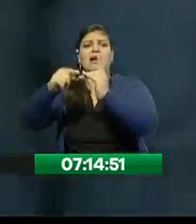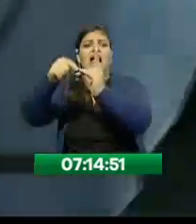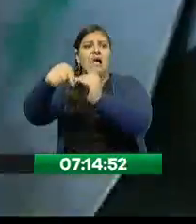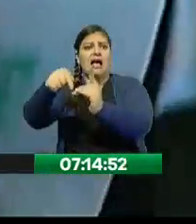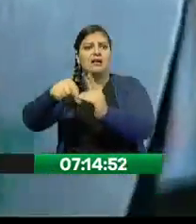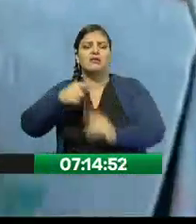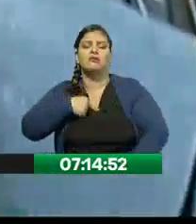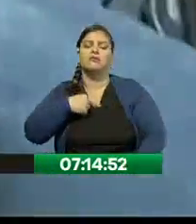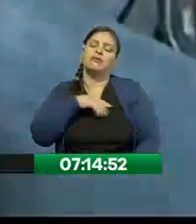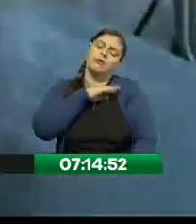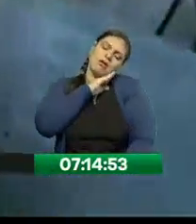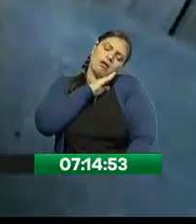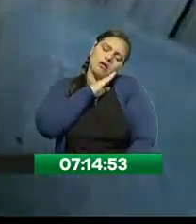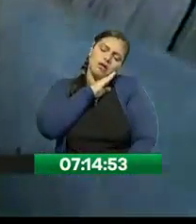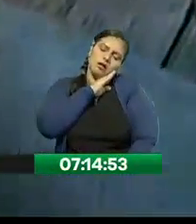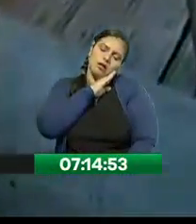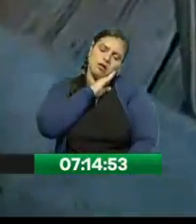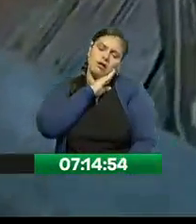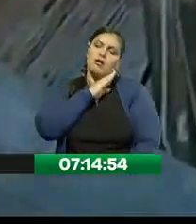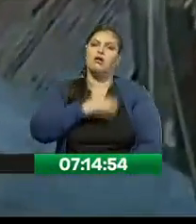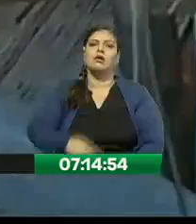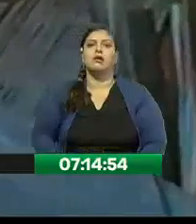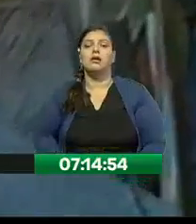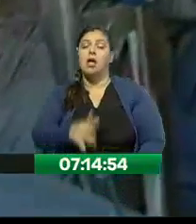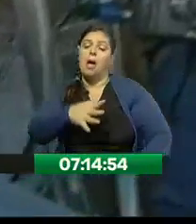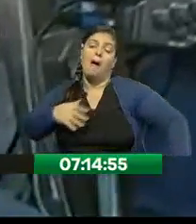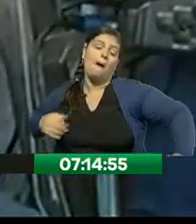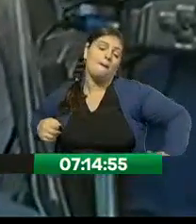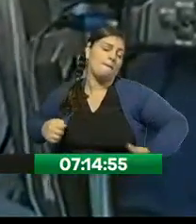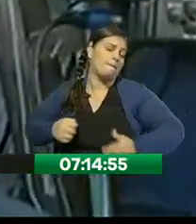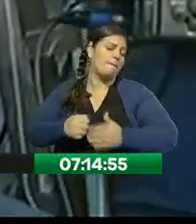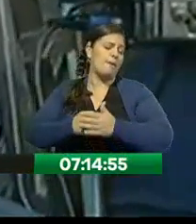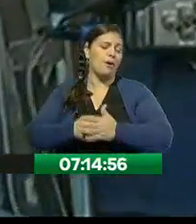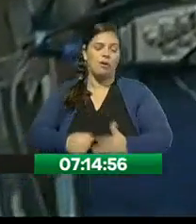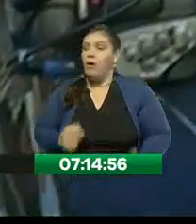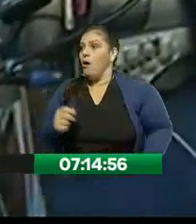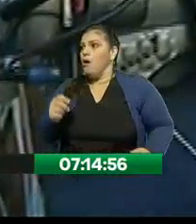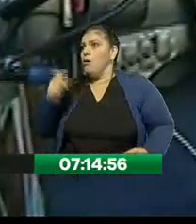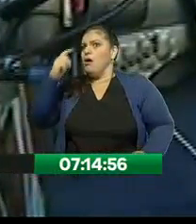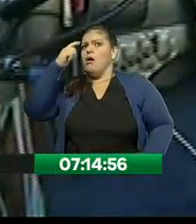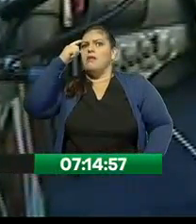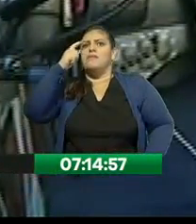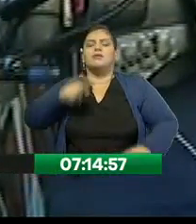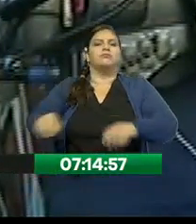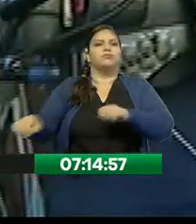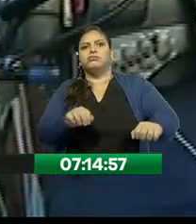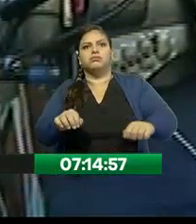¿Qué sintieron? Un estruendo feísimo, un golpe feísimo. Nosotros pensamos que era un temblor, pero no,